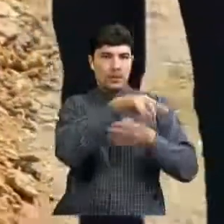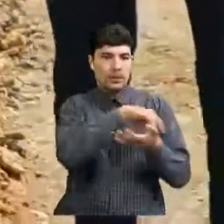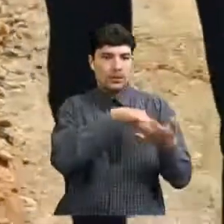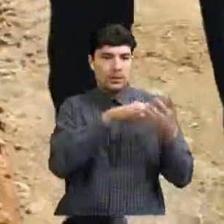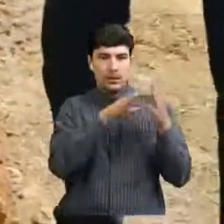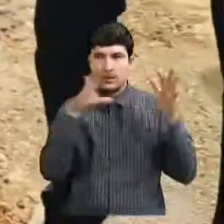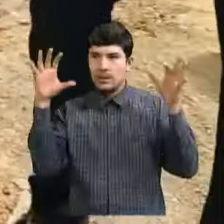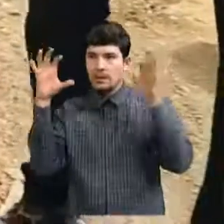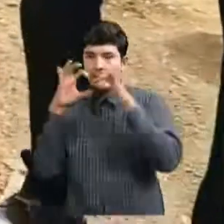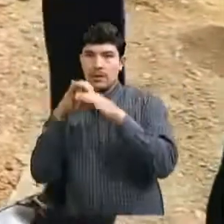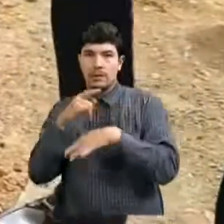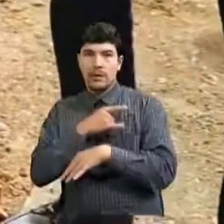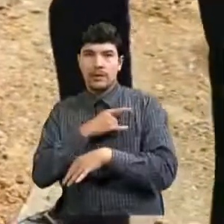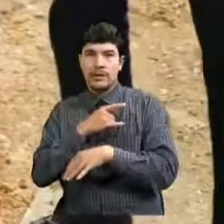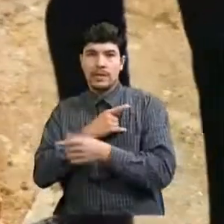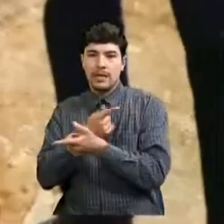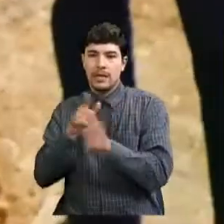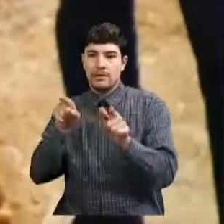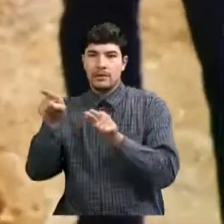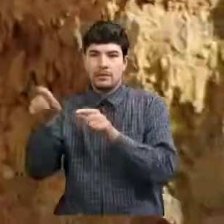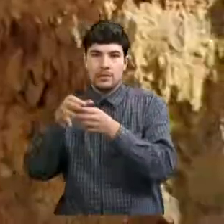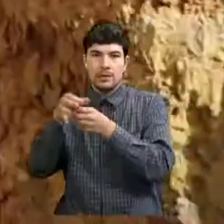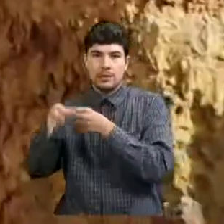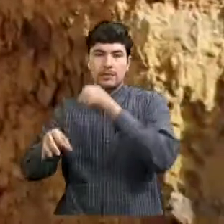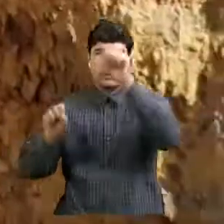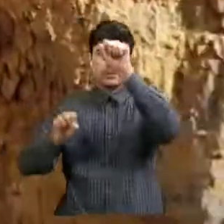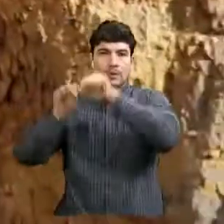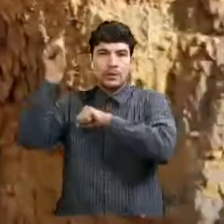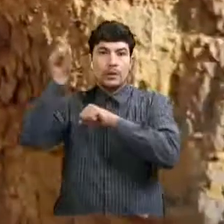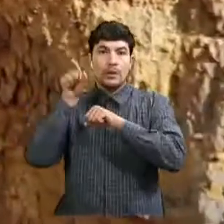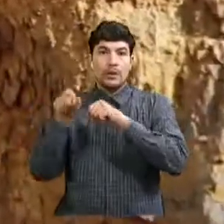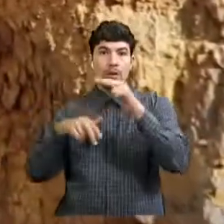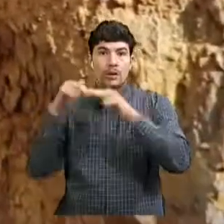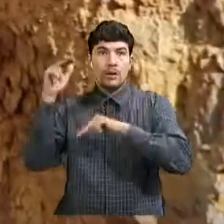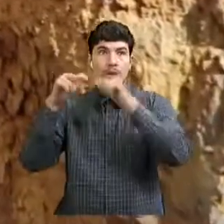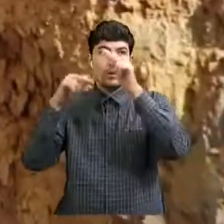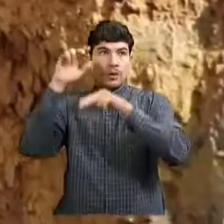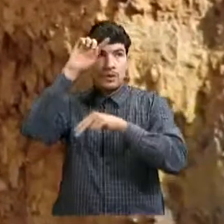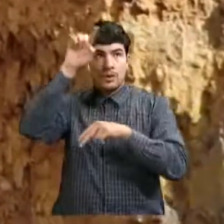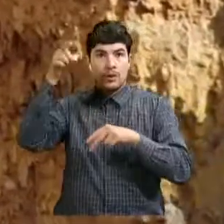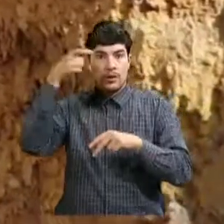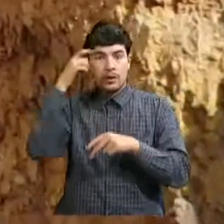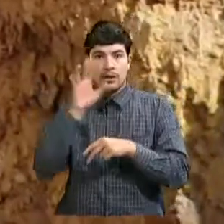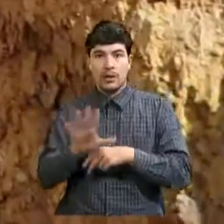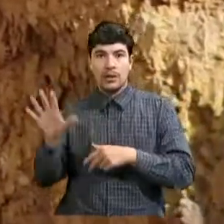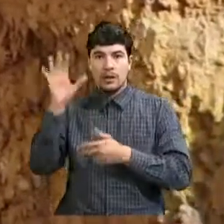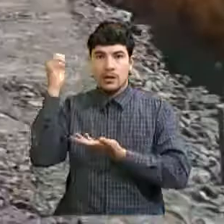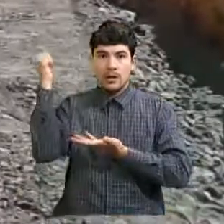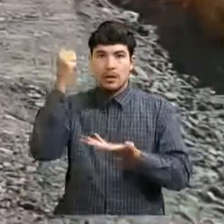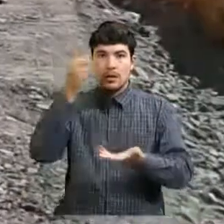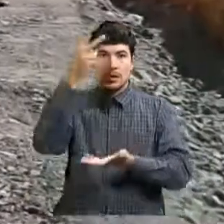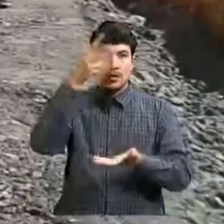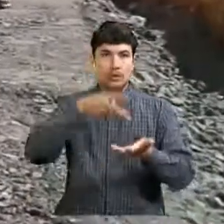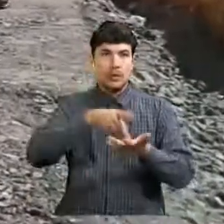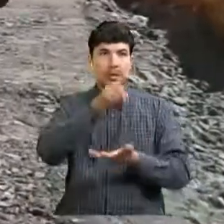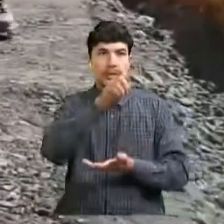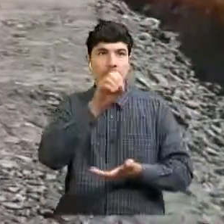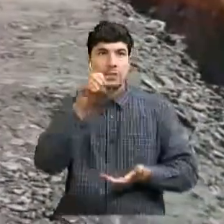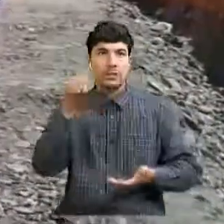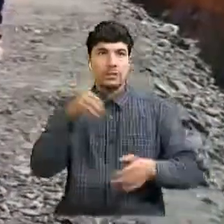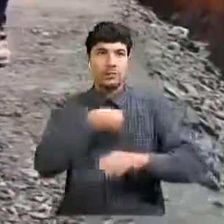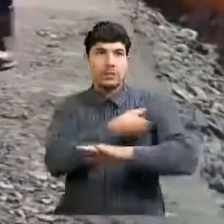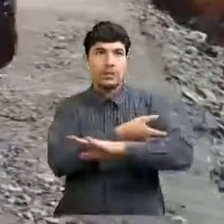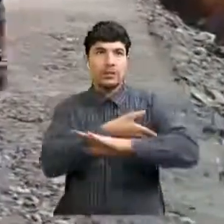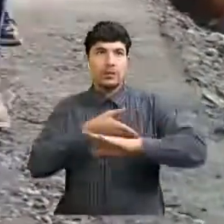a la Universidad Libre del Socorro, obra que fue garantizada por el gobierno departamental con una inversión de 2.600 millones de